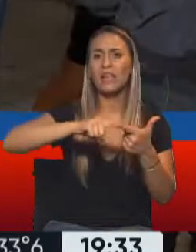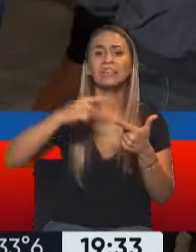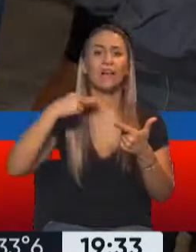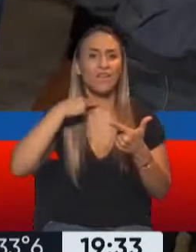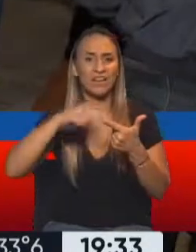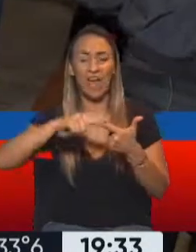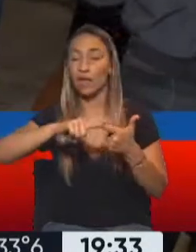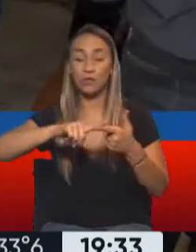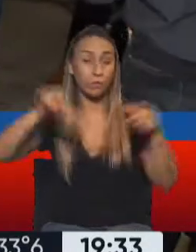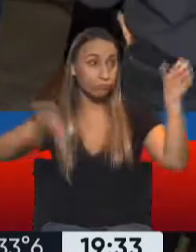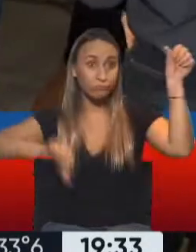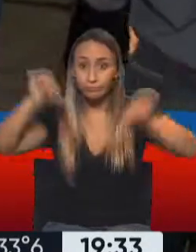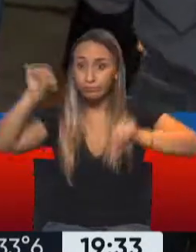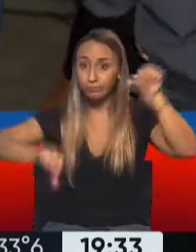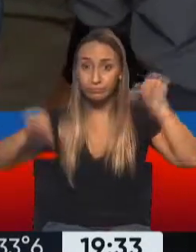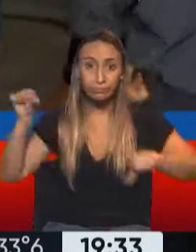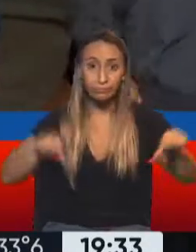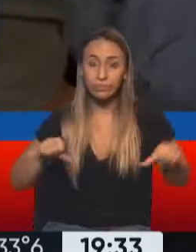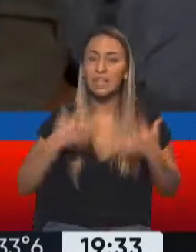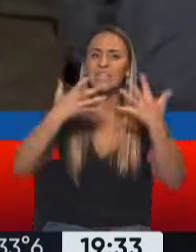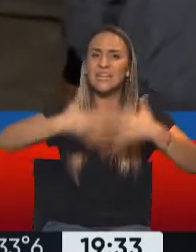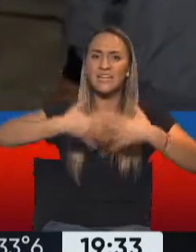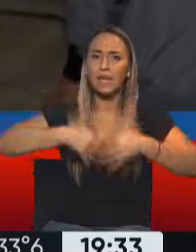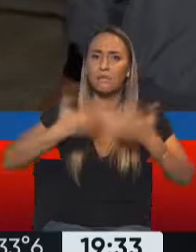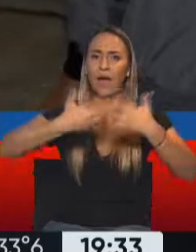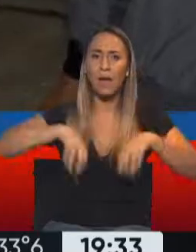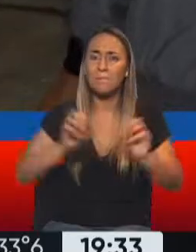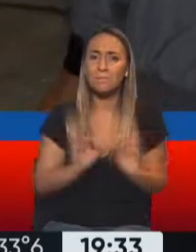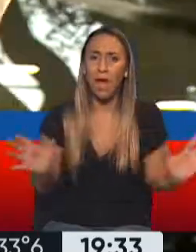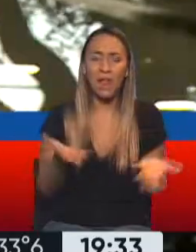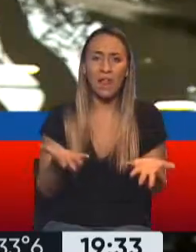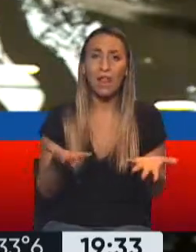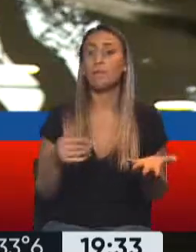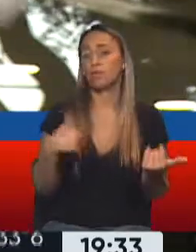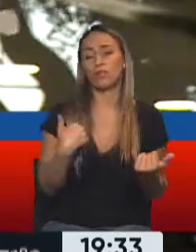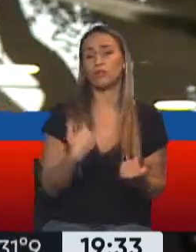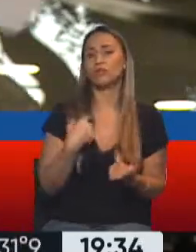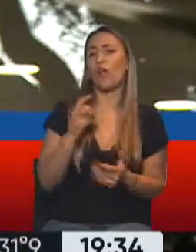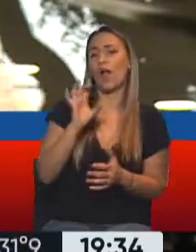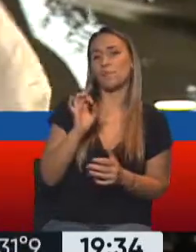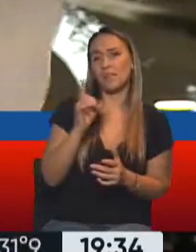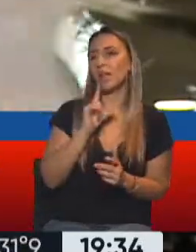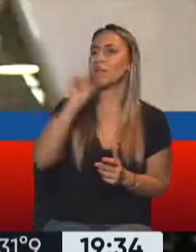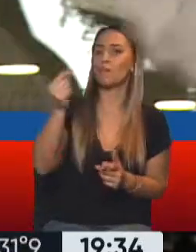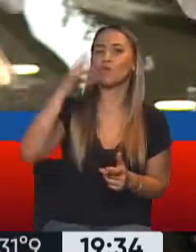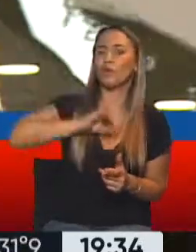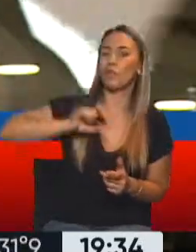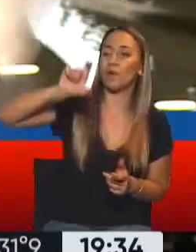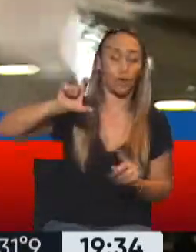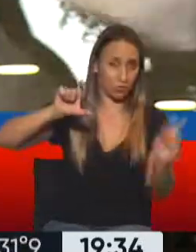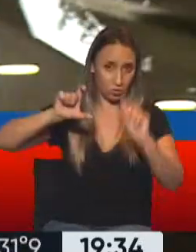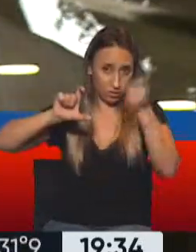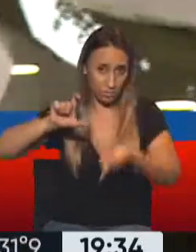navegación aérea colapsado. Por eso decimos que nosotros, nuestro reclamo excede lo salarial y que nosotros lo que estamos reclamando